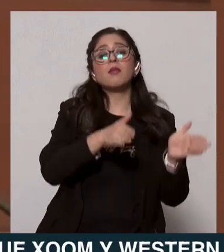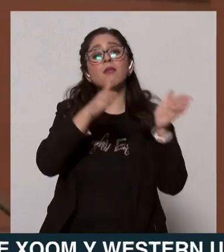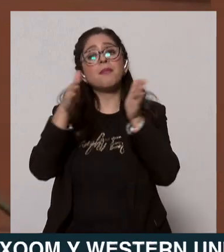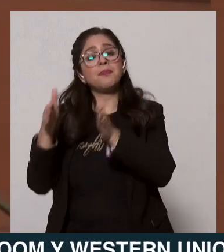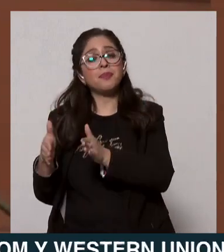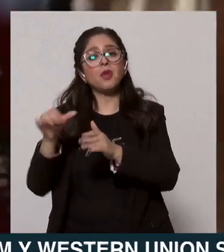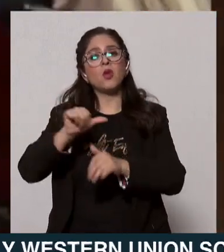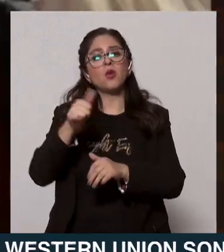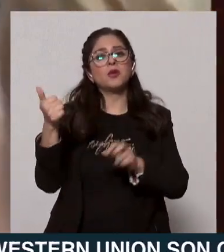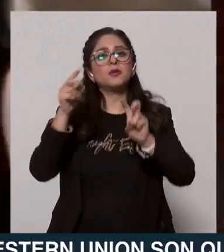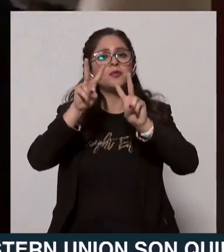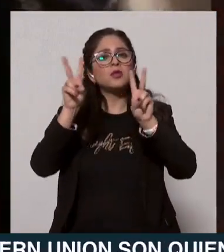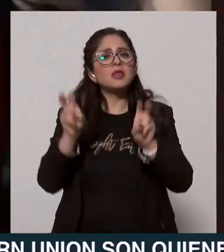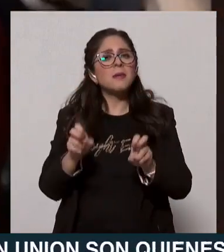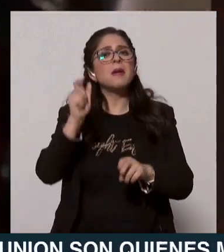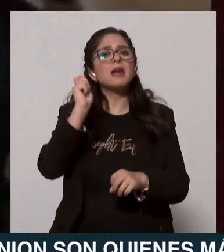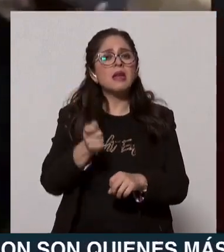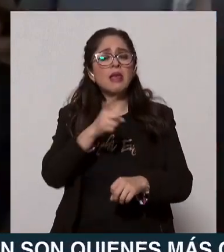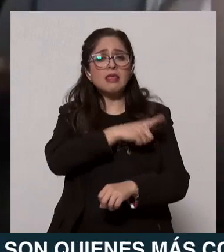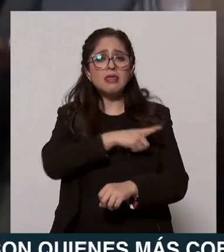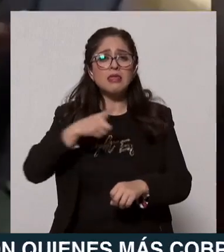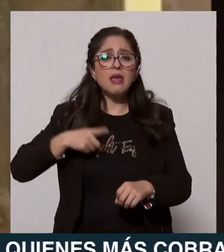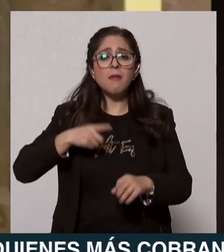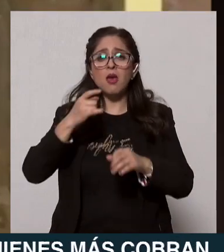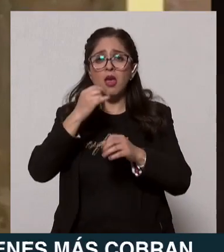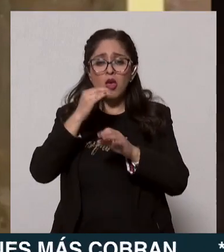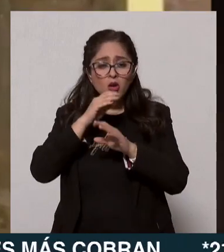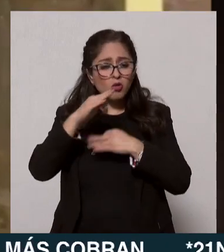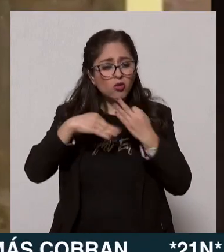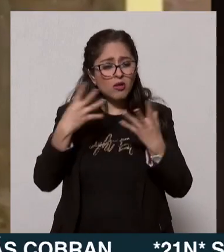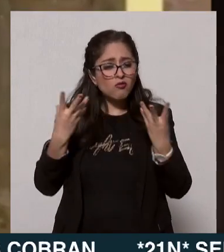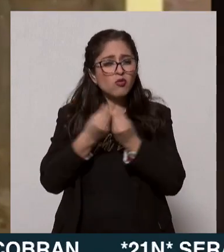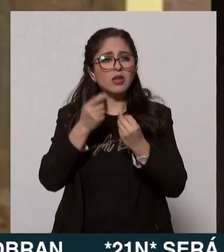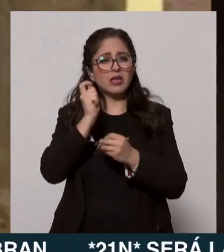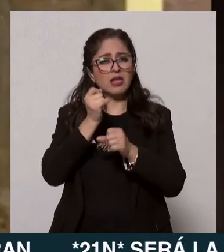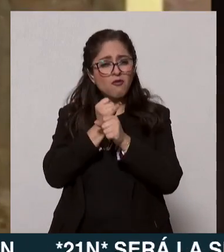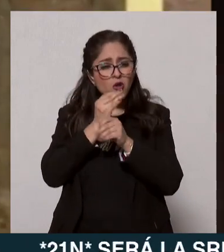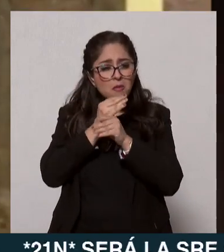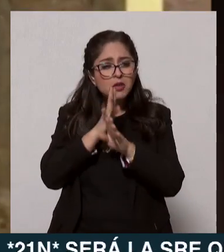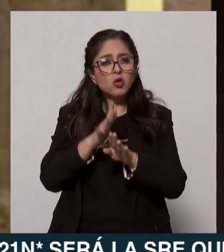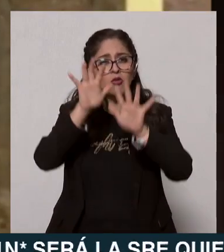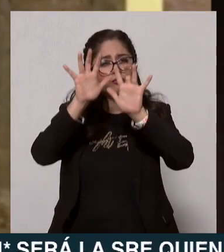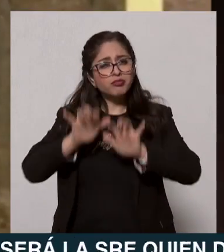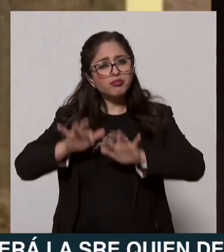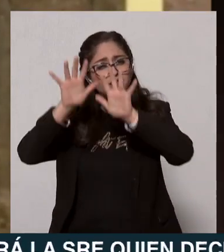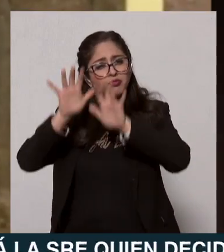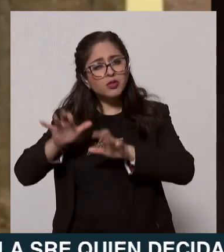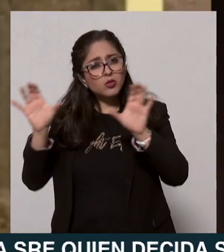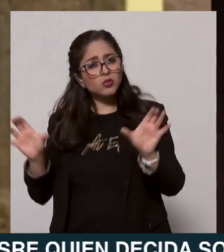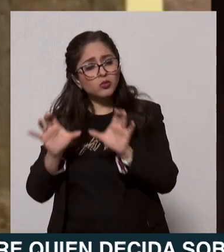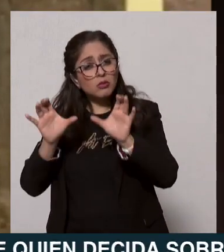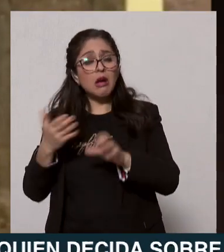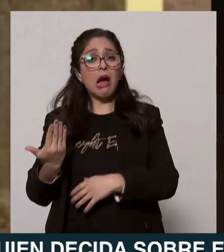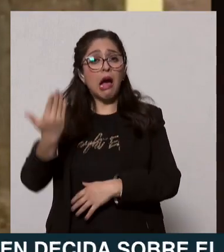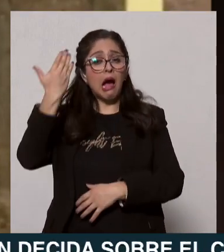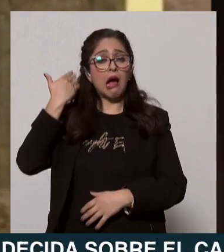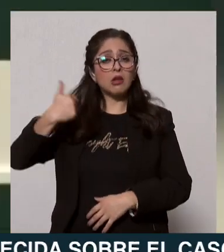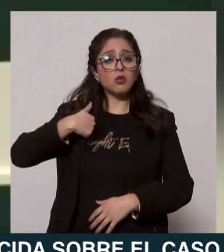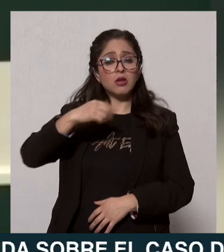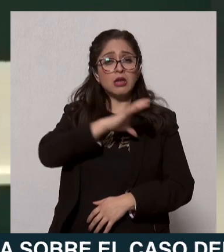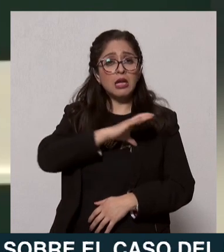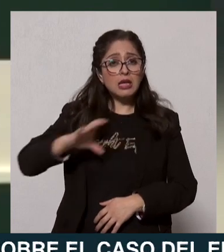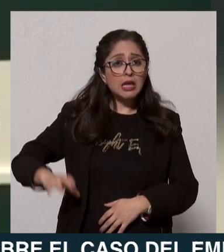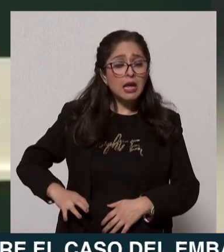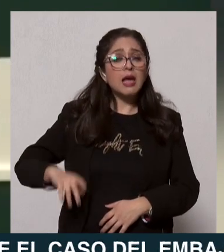ver con la digitalización. Ese es un reto que incluso yo planteé con una propuesta de trabajo cuando fungí como candidata a Fiscal General de la